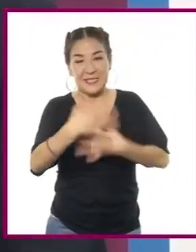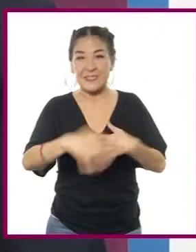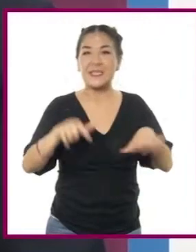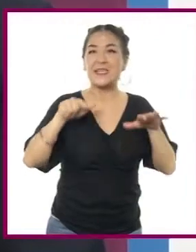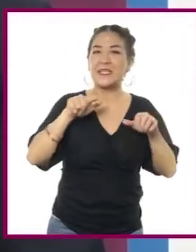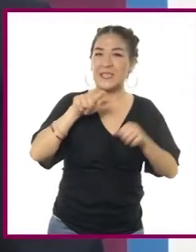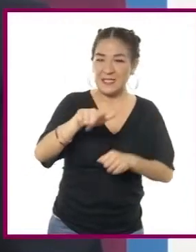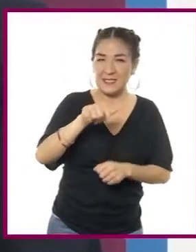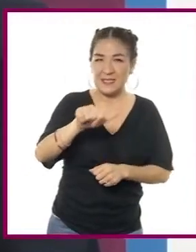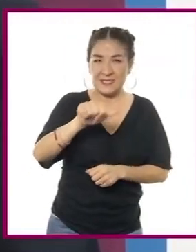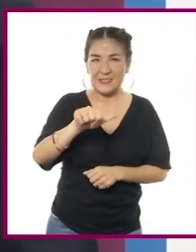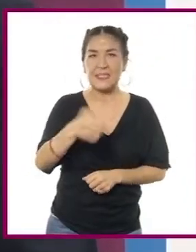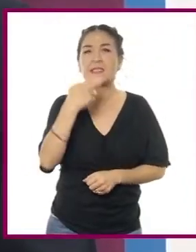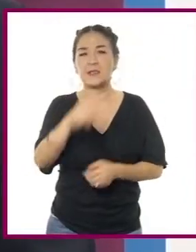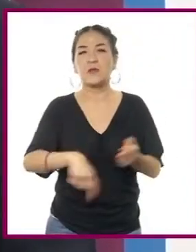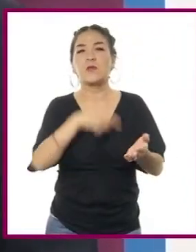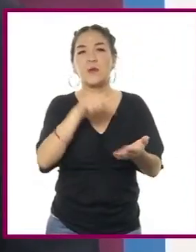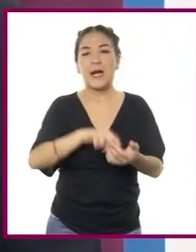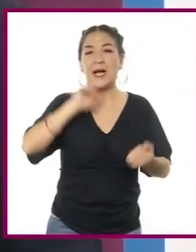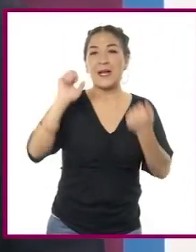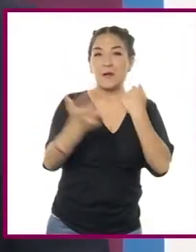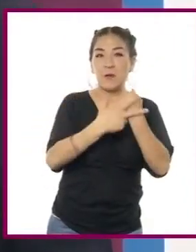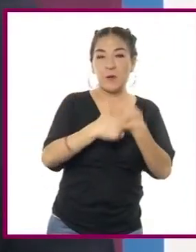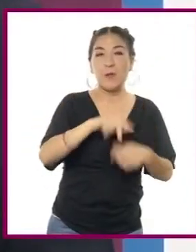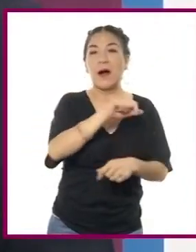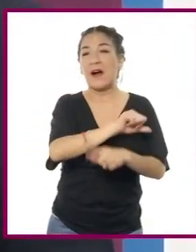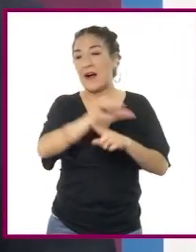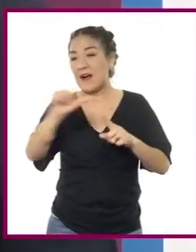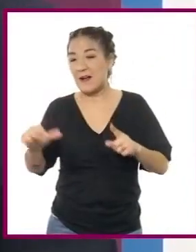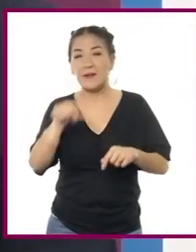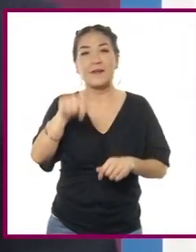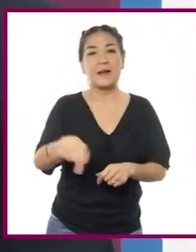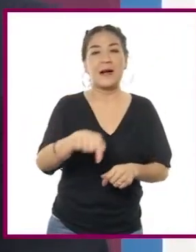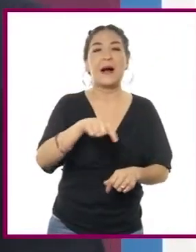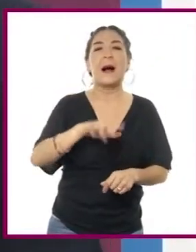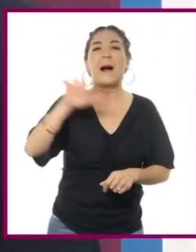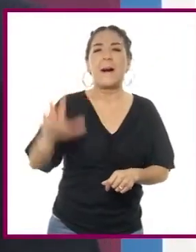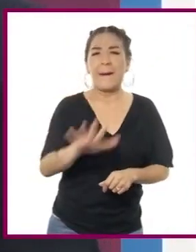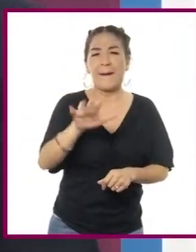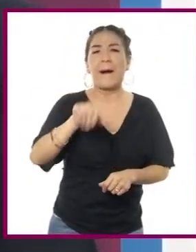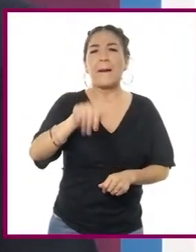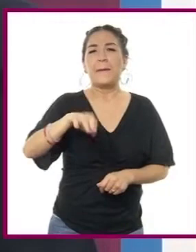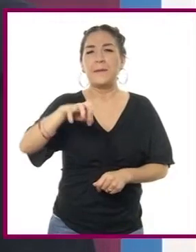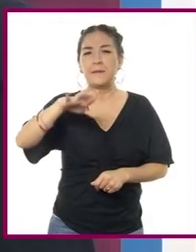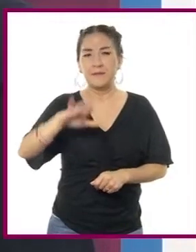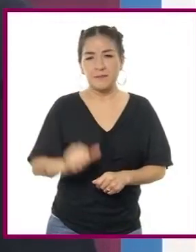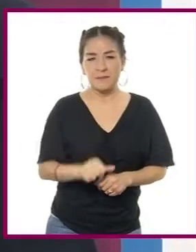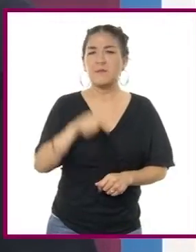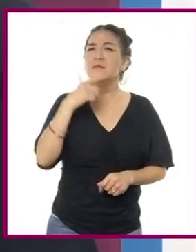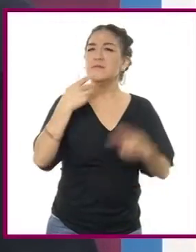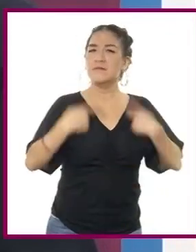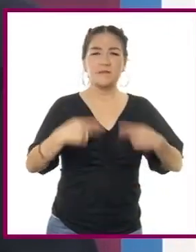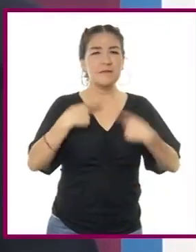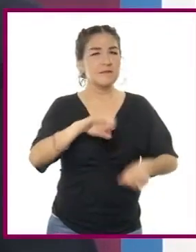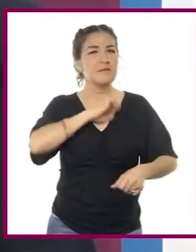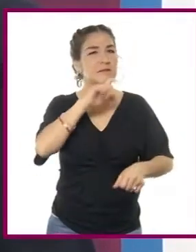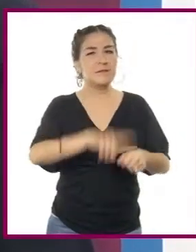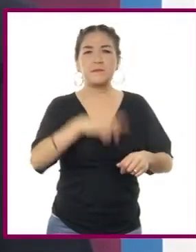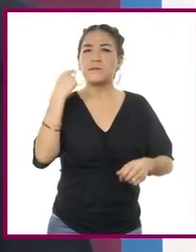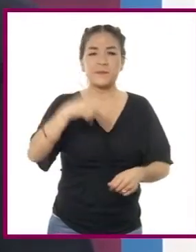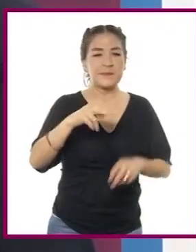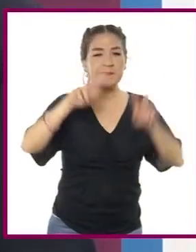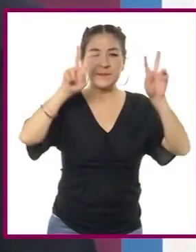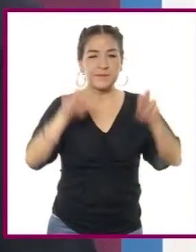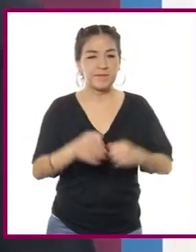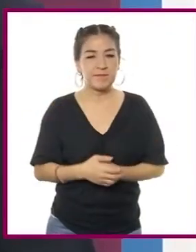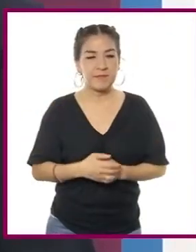dos sentidos, de Europa hacia América y viceversa. Algunos especialistas han denominado a este proceso